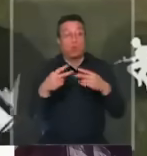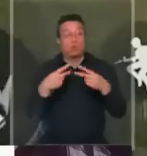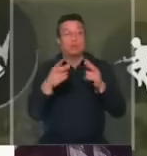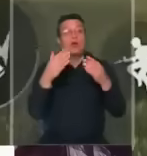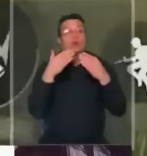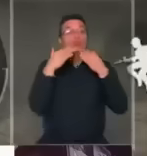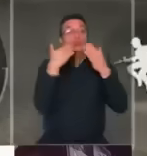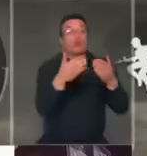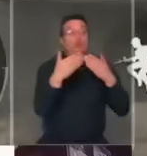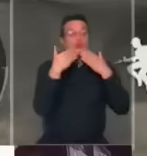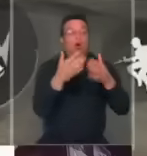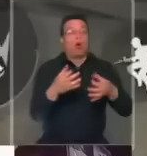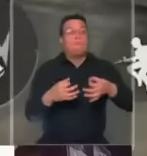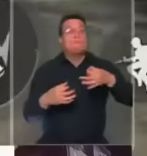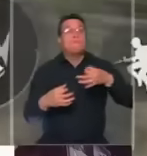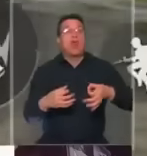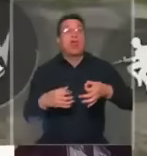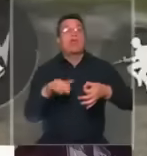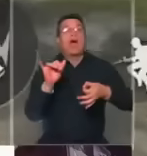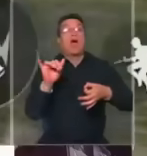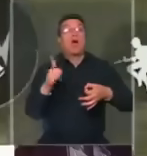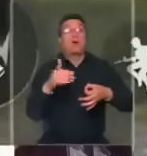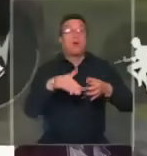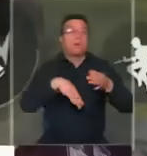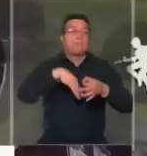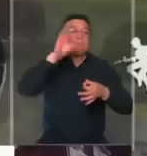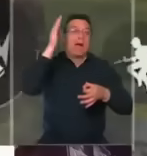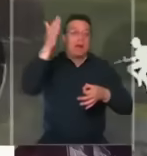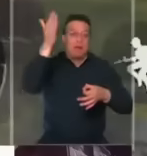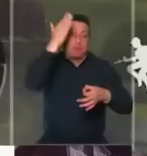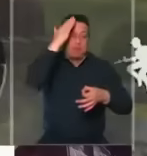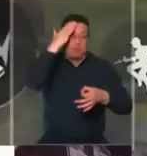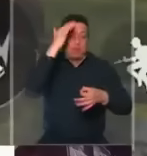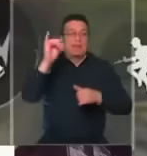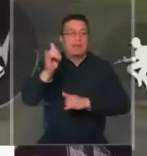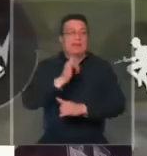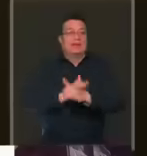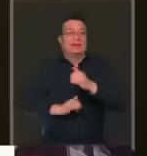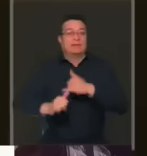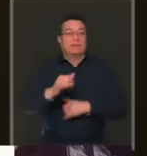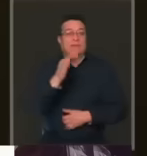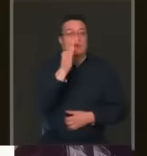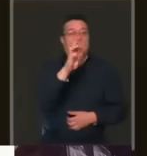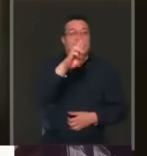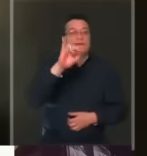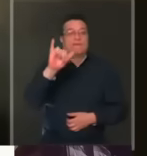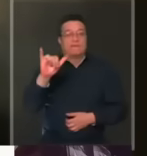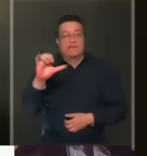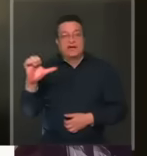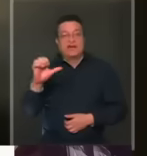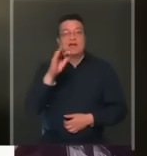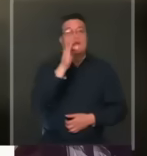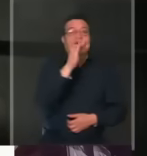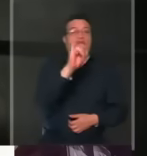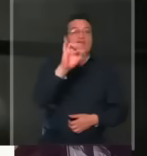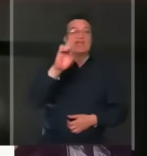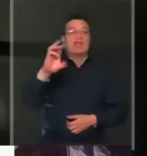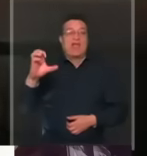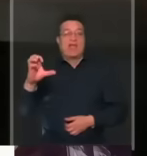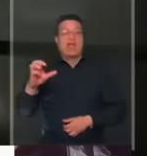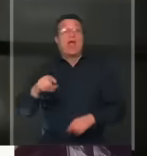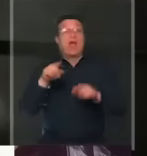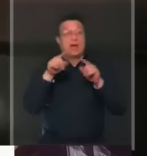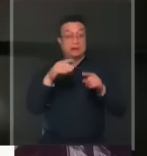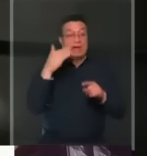regalan monedas para uno de los juegos más populares en internet, Free Fire. Como lo podría hacer cualquier niño, basta